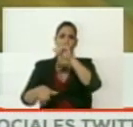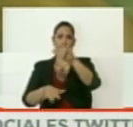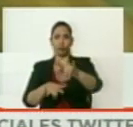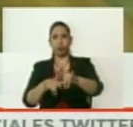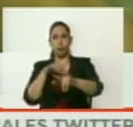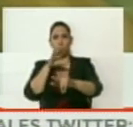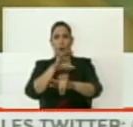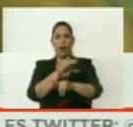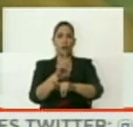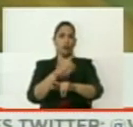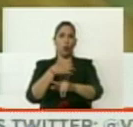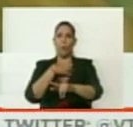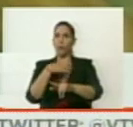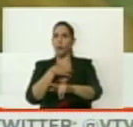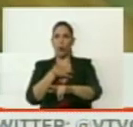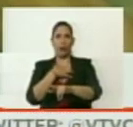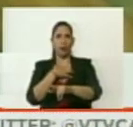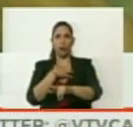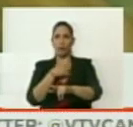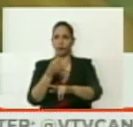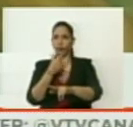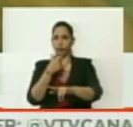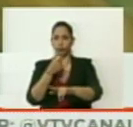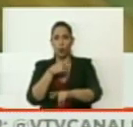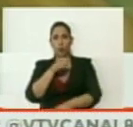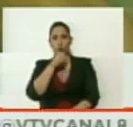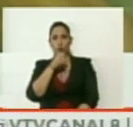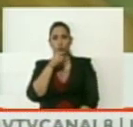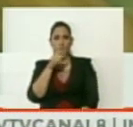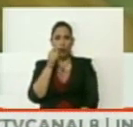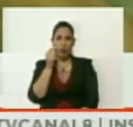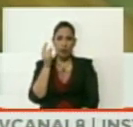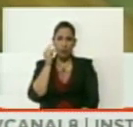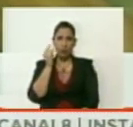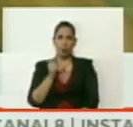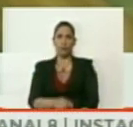pueden con el tratamiento de su abuelito, de su abuelita.